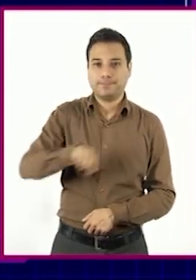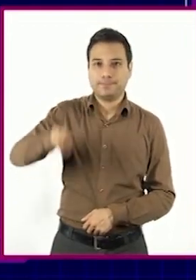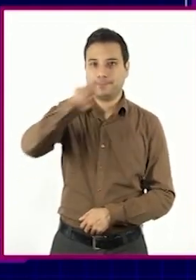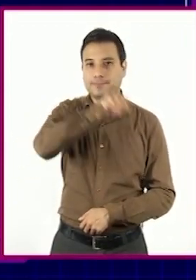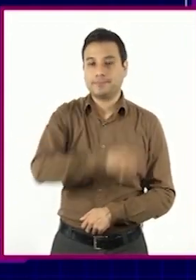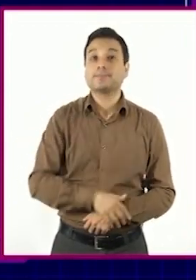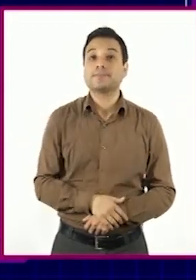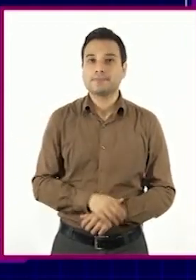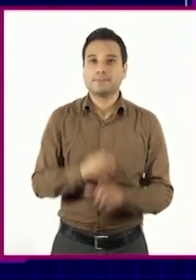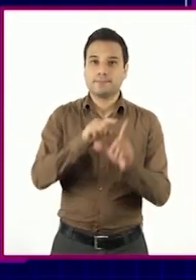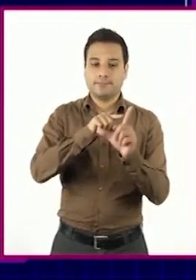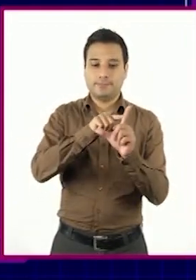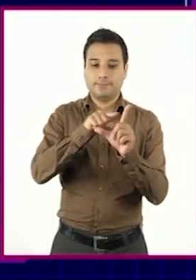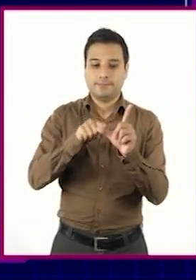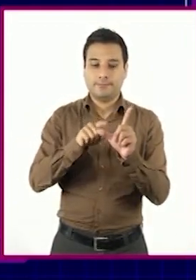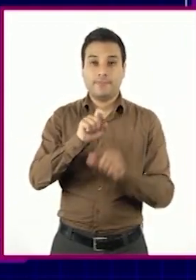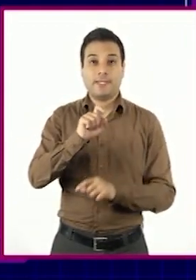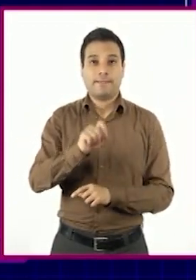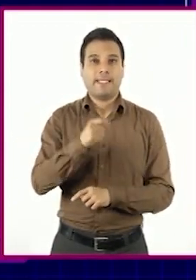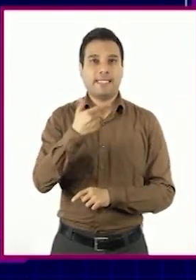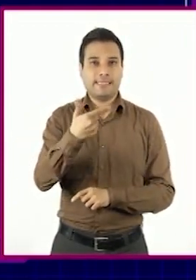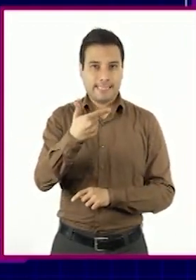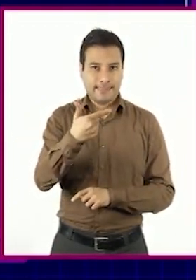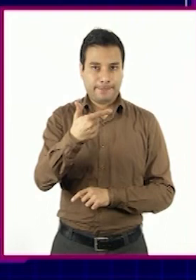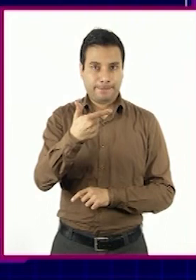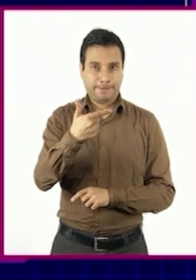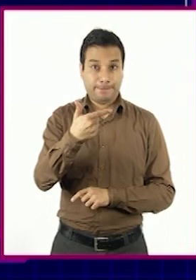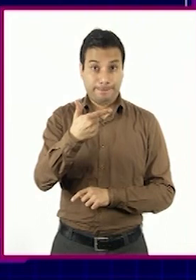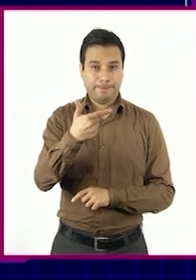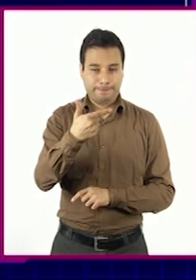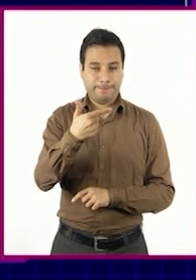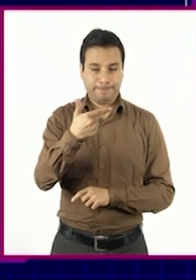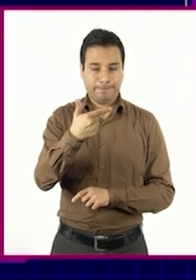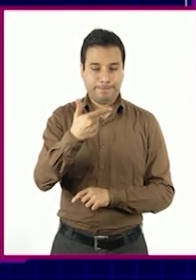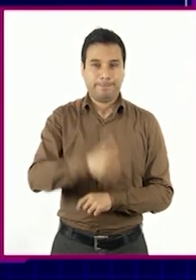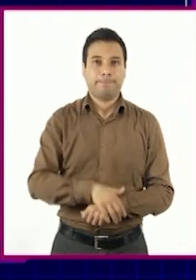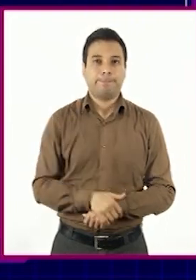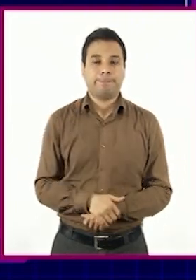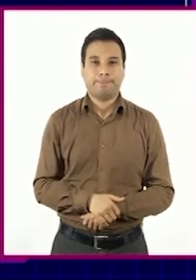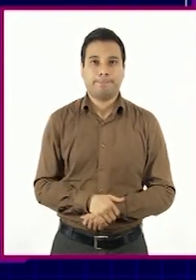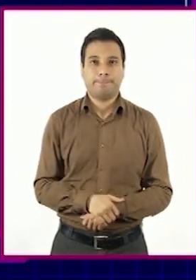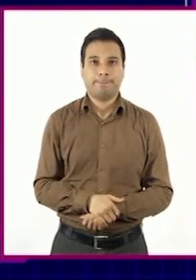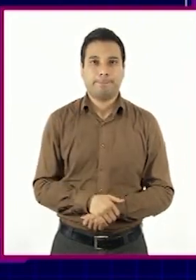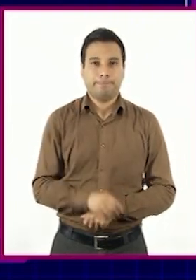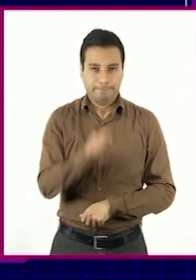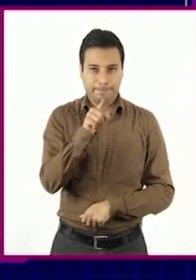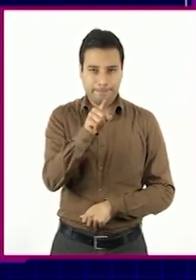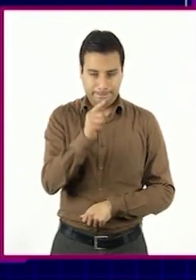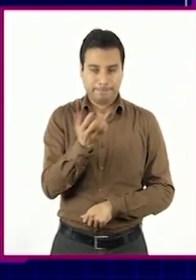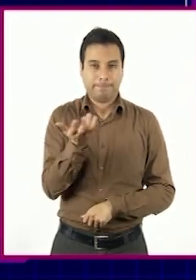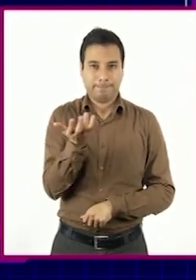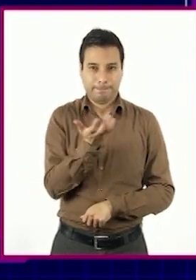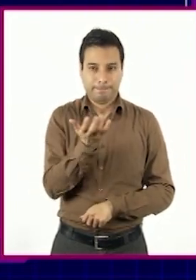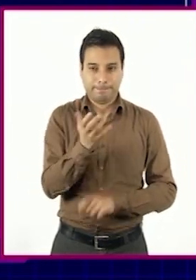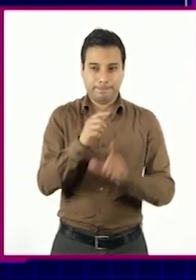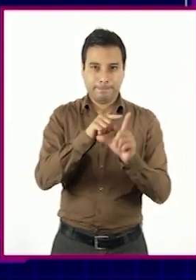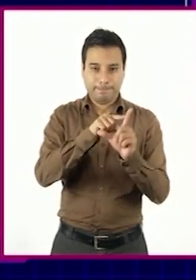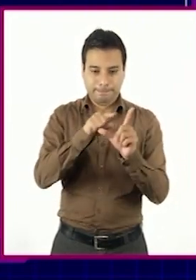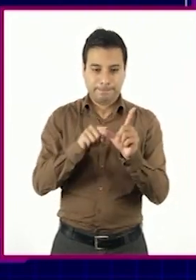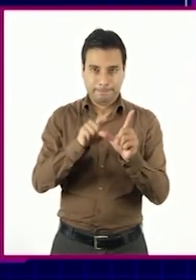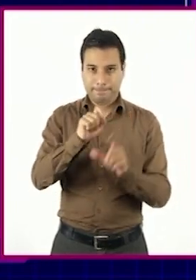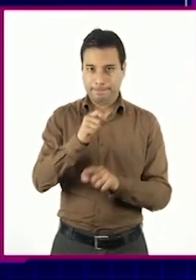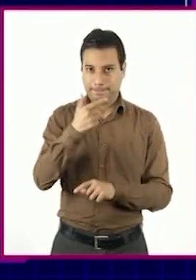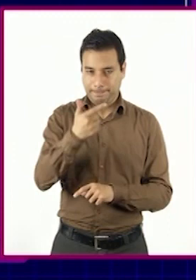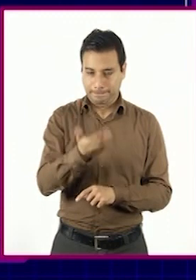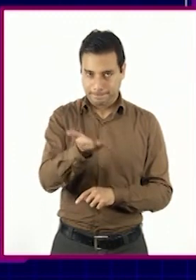grados, a partir de una circunferencia de 5 centímetros de radio. Ubiquen el transportador al centro de la circunferencia.